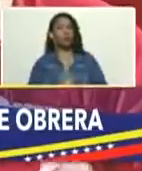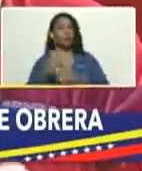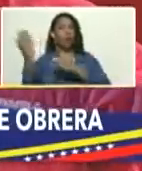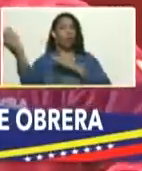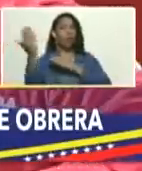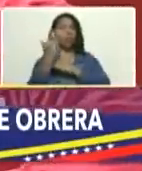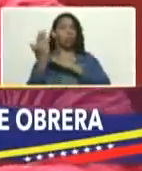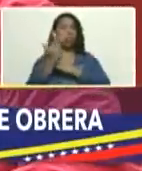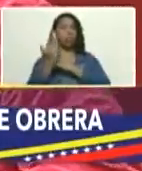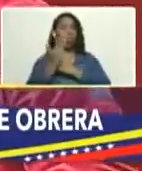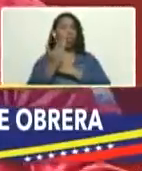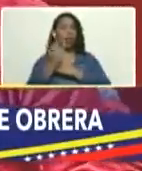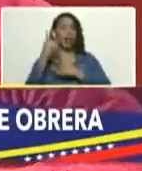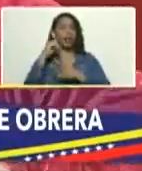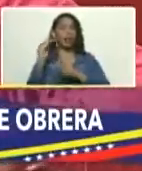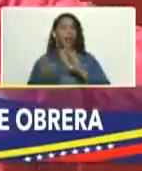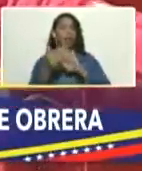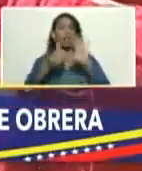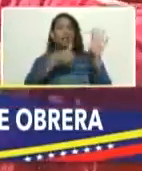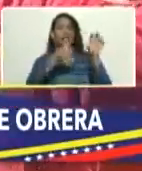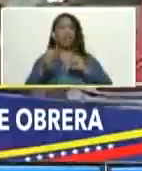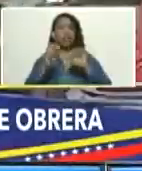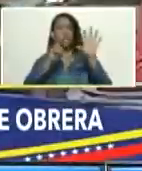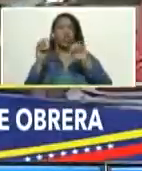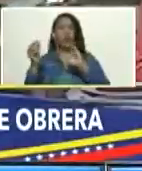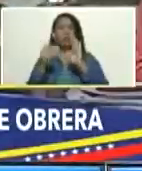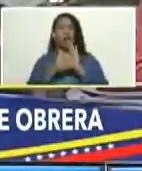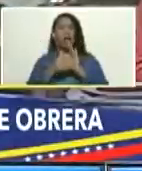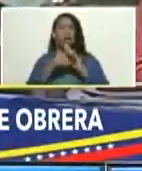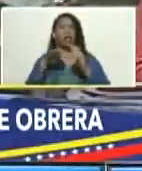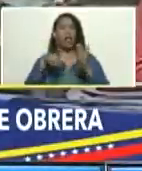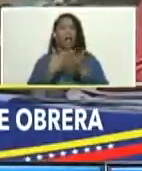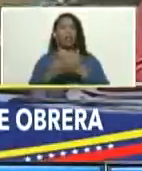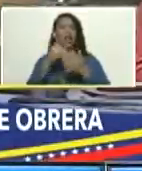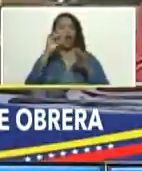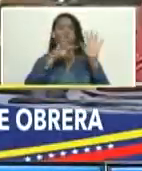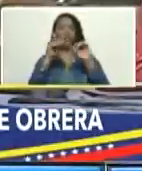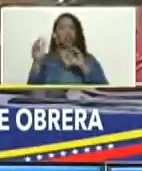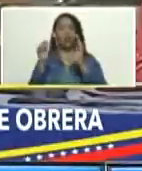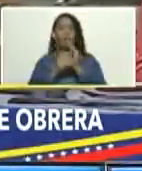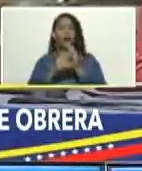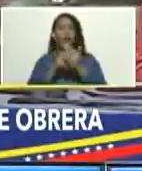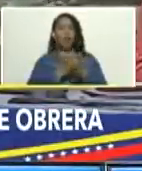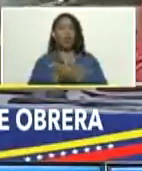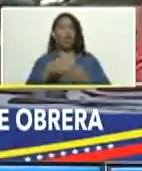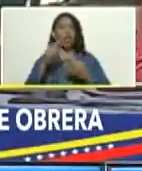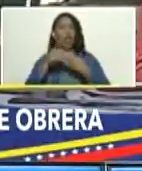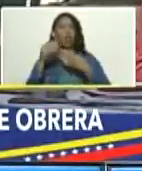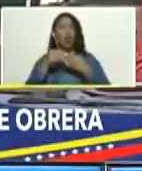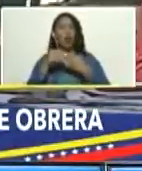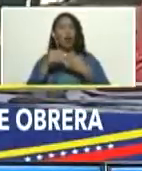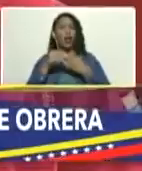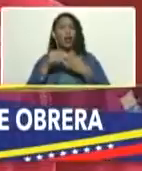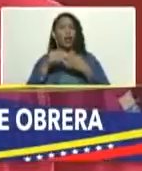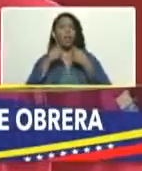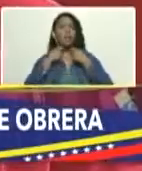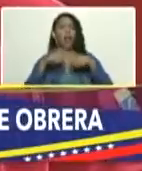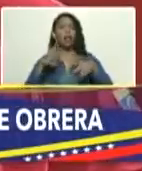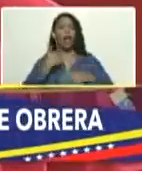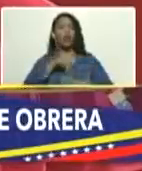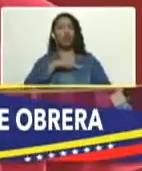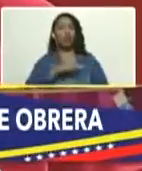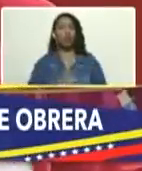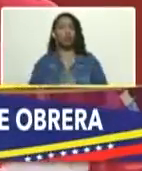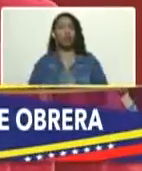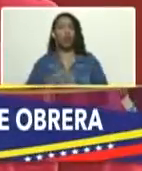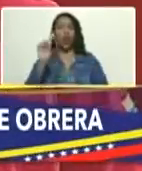sanciones que equivalieron a 600, 700 mil y hasta 900 mil millones de dólares de pérdida para nosotros,